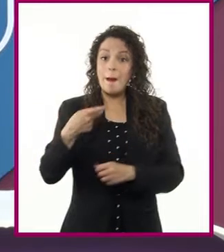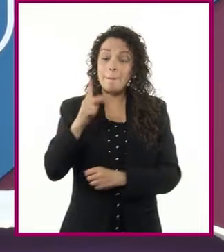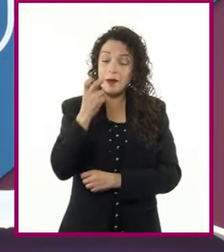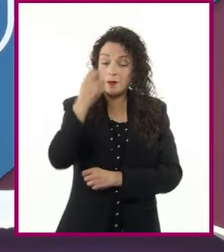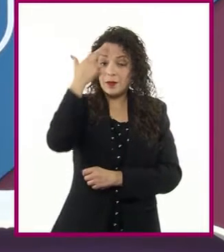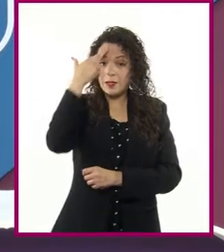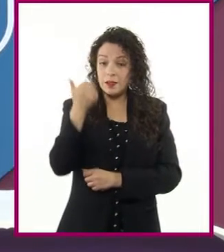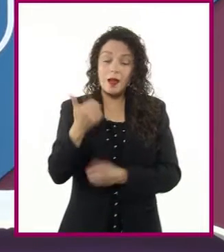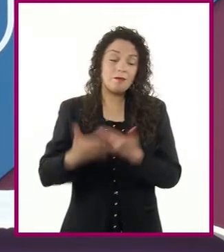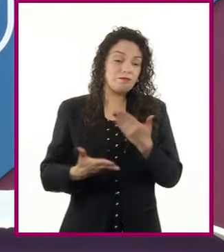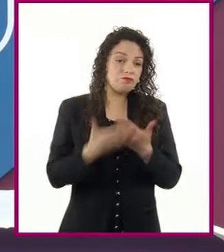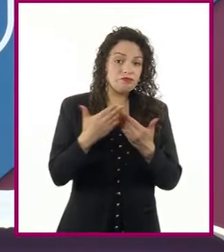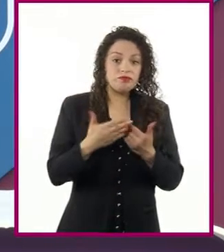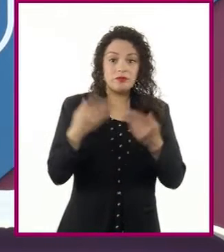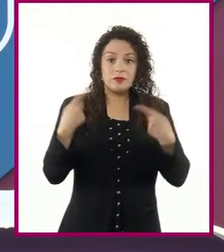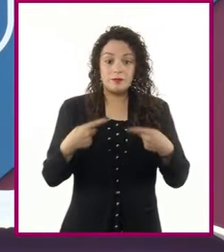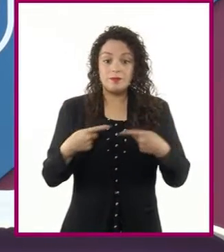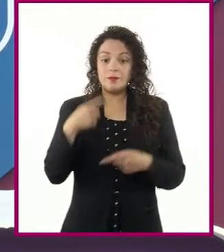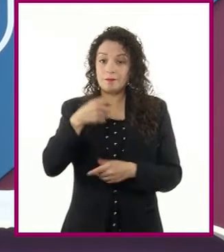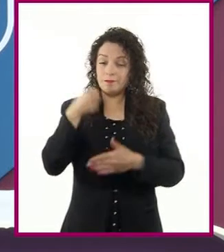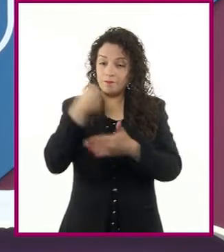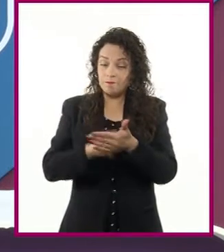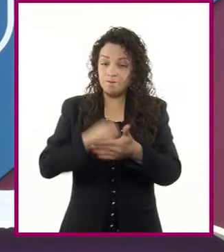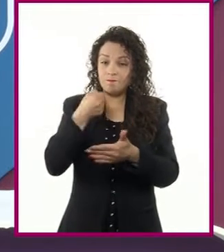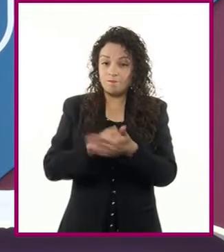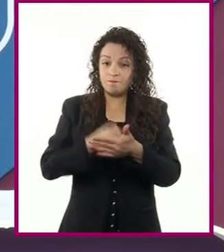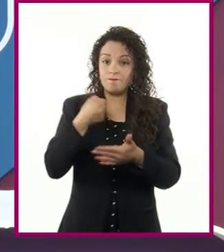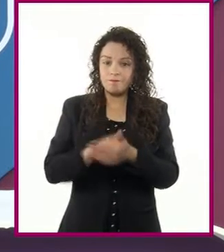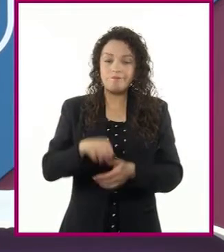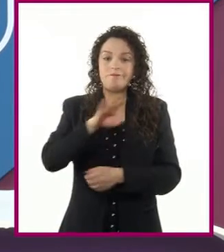con propio esfuerzo de su espíritu, han logrado